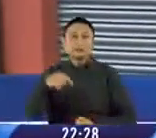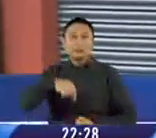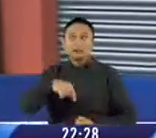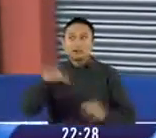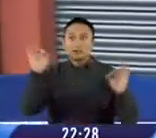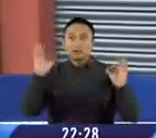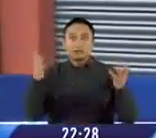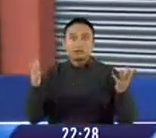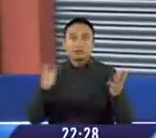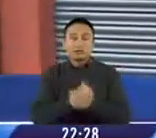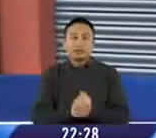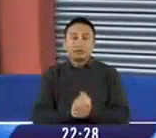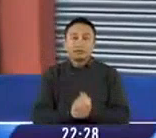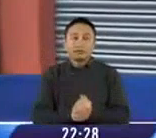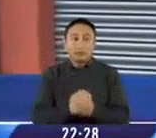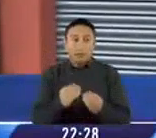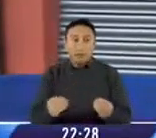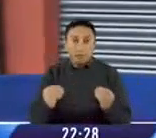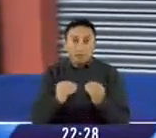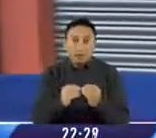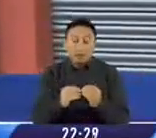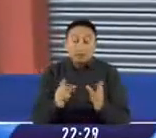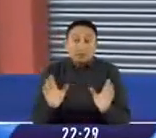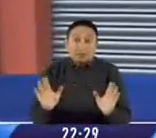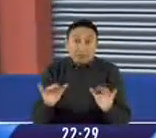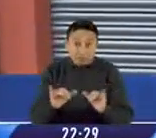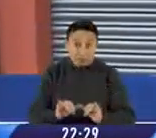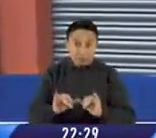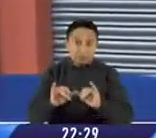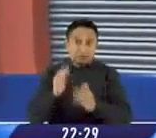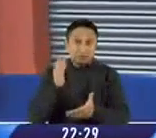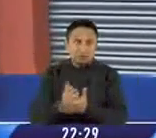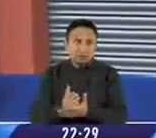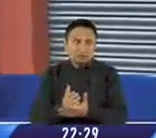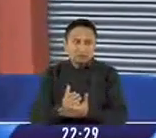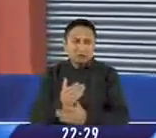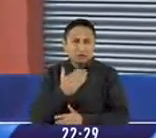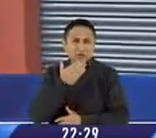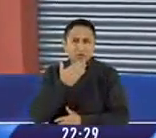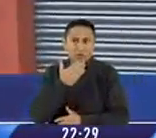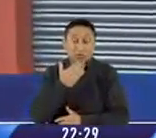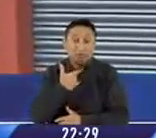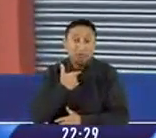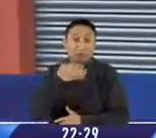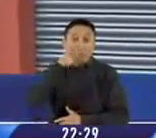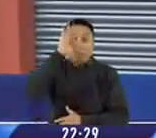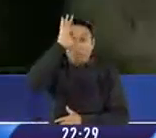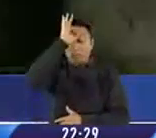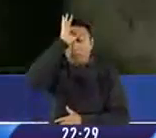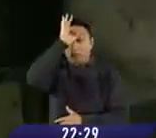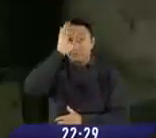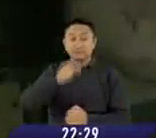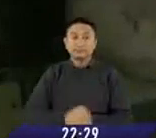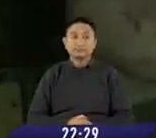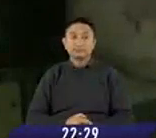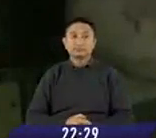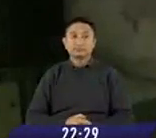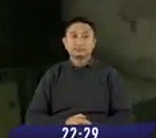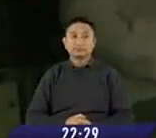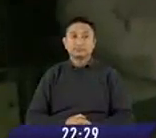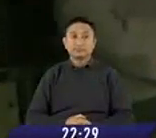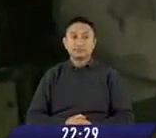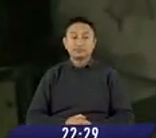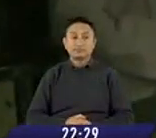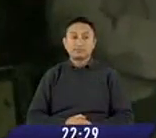luz? Pero de ahí no sé esto, si continúa o cómo es lo que van a hacer.